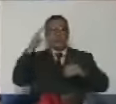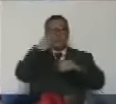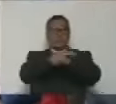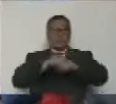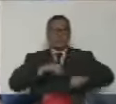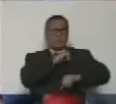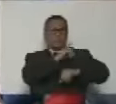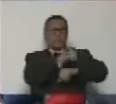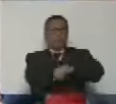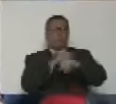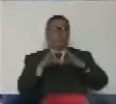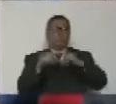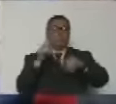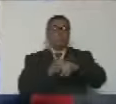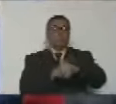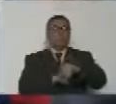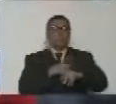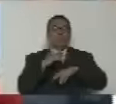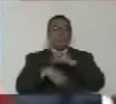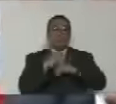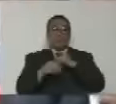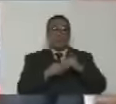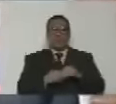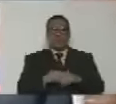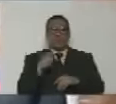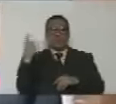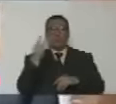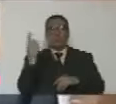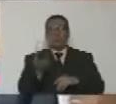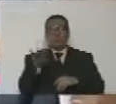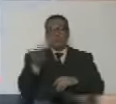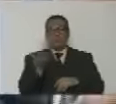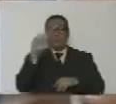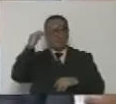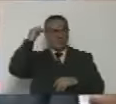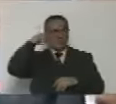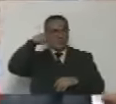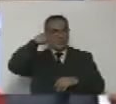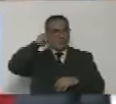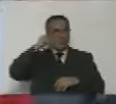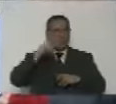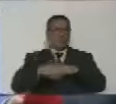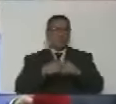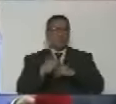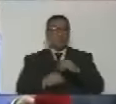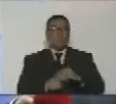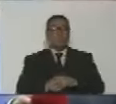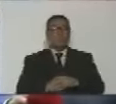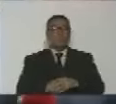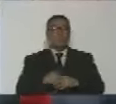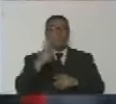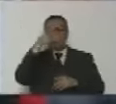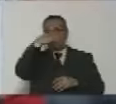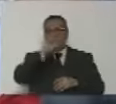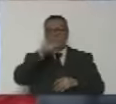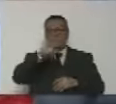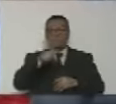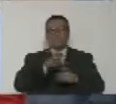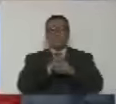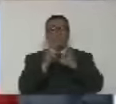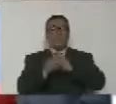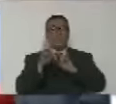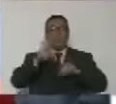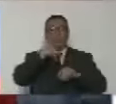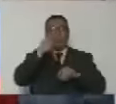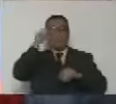más poderoso en su momento. Y eso no es solo importante rememorarlo como lo estamos haciendo, sino entenderlo en la geopolítica